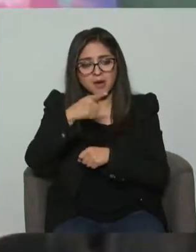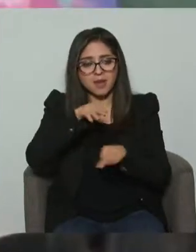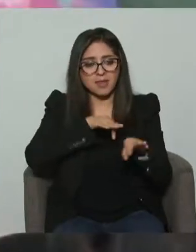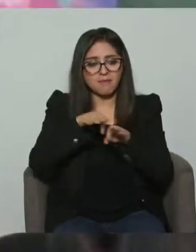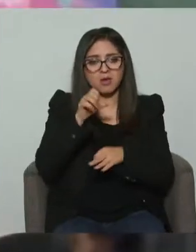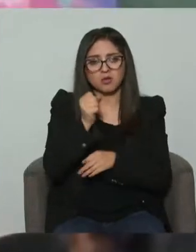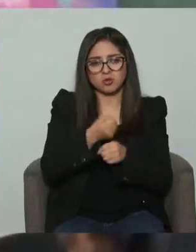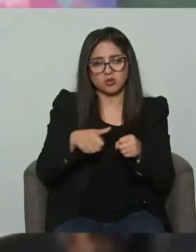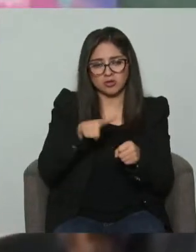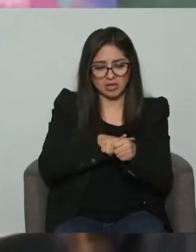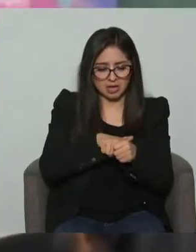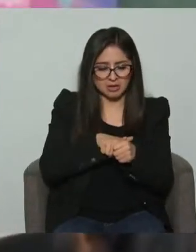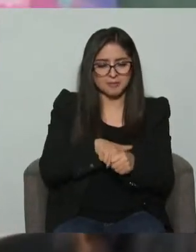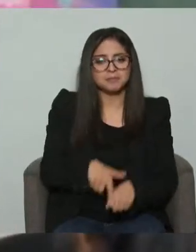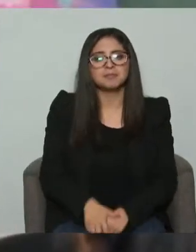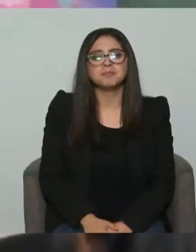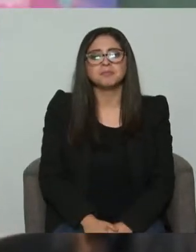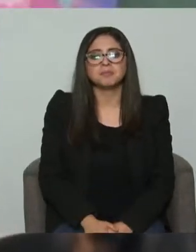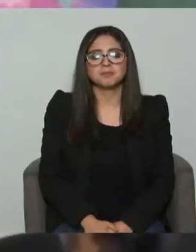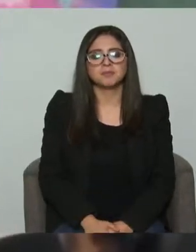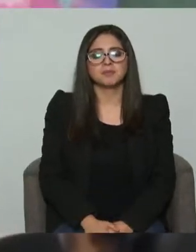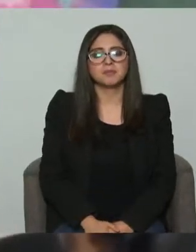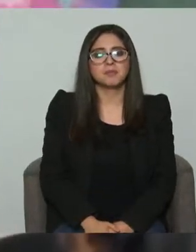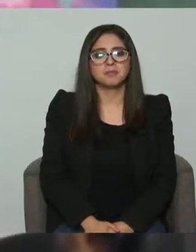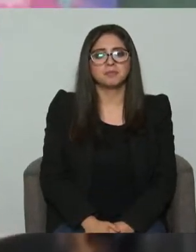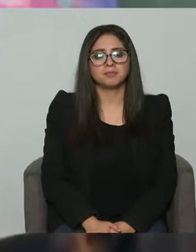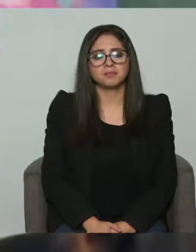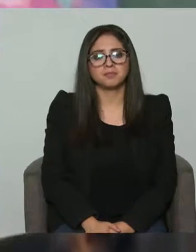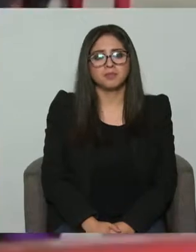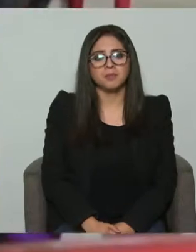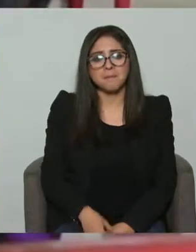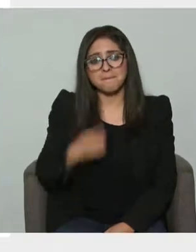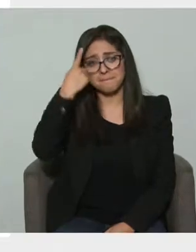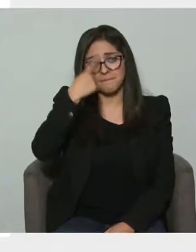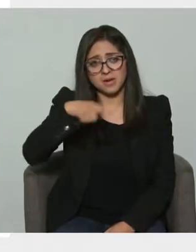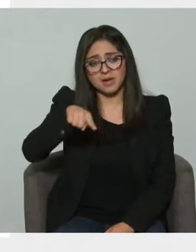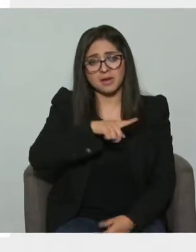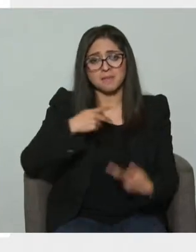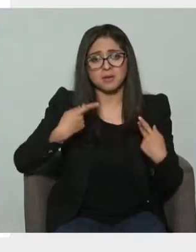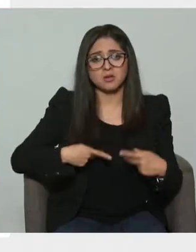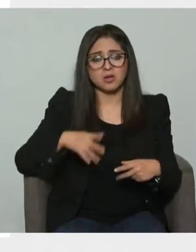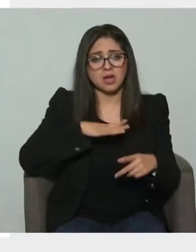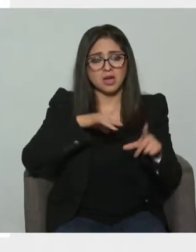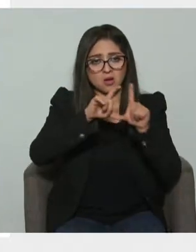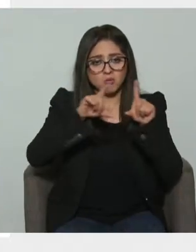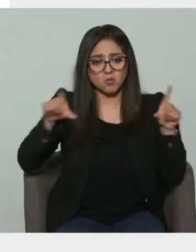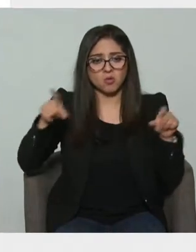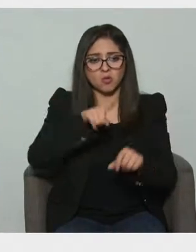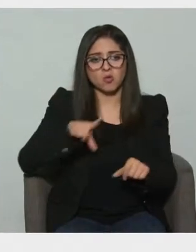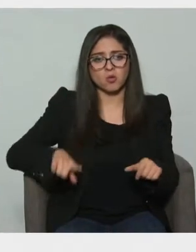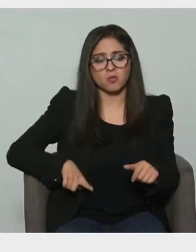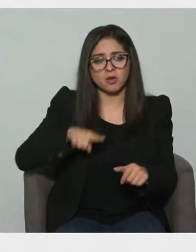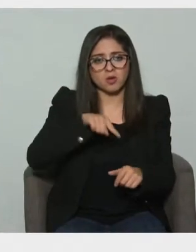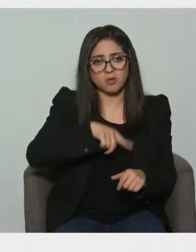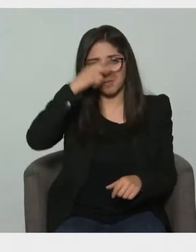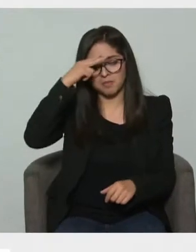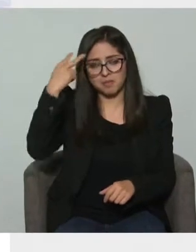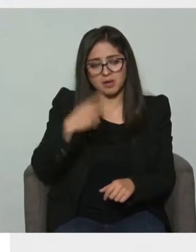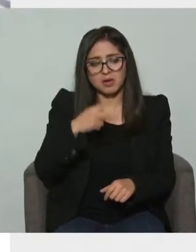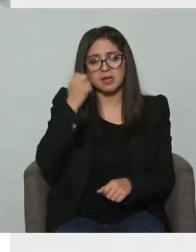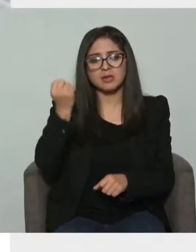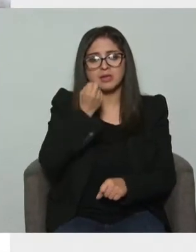a disposición del público pues las páginas del Gobierno de México, la página de la Secretaría